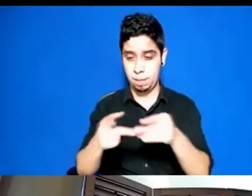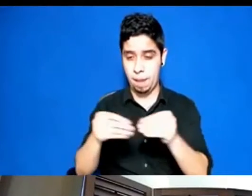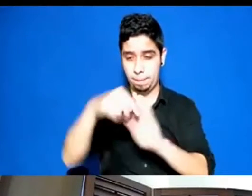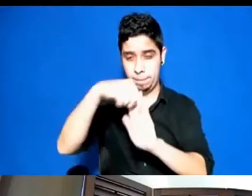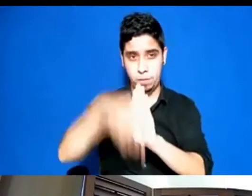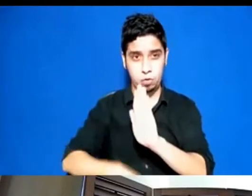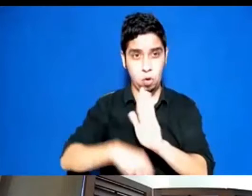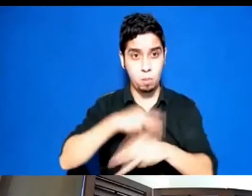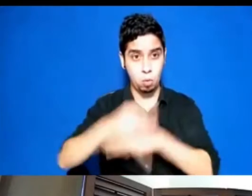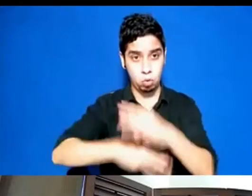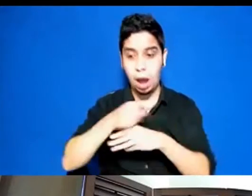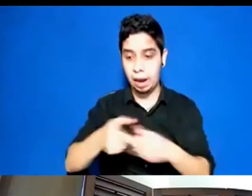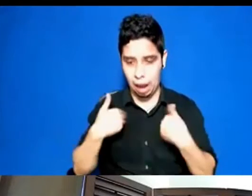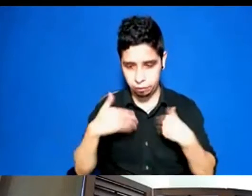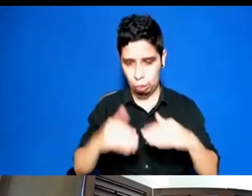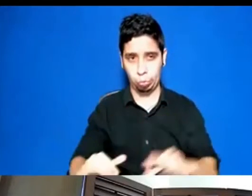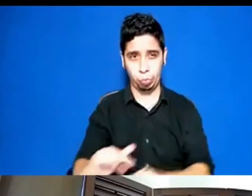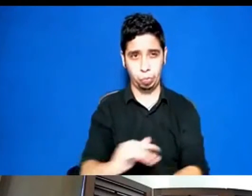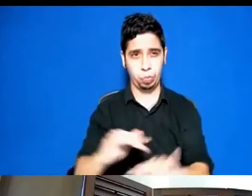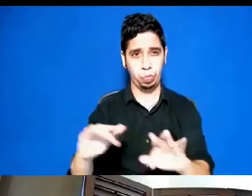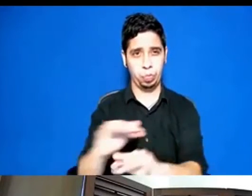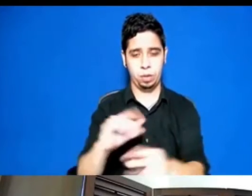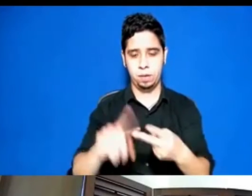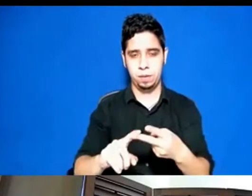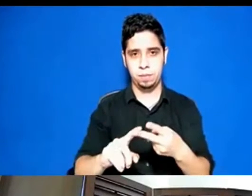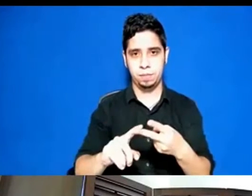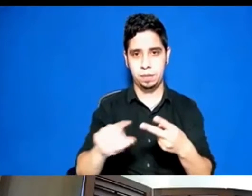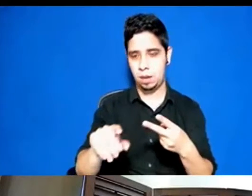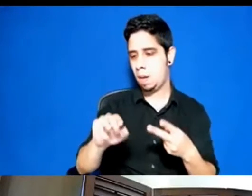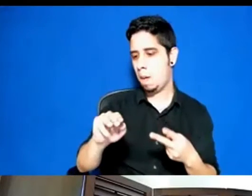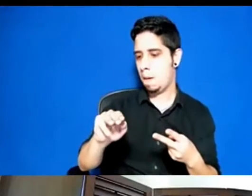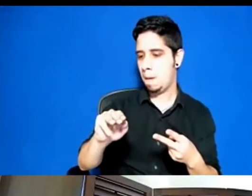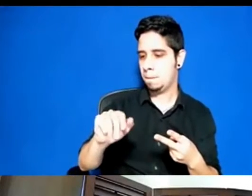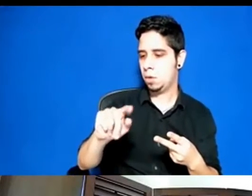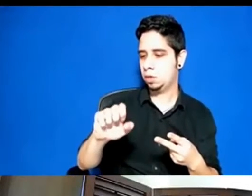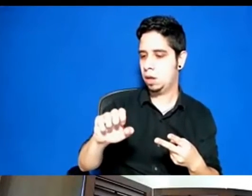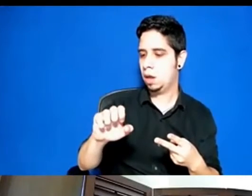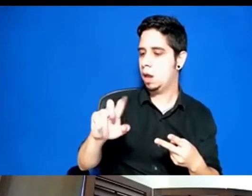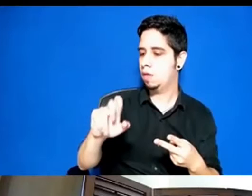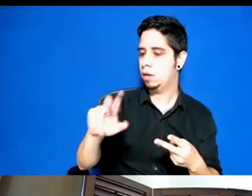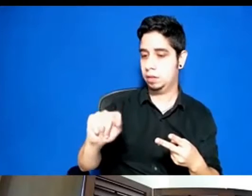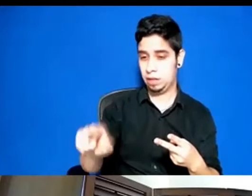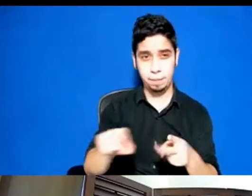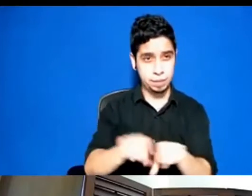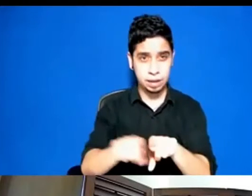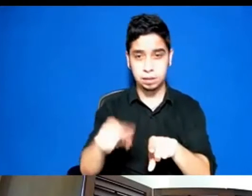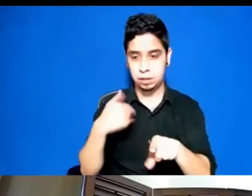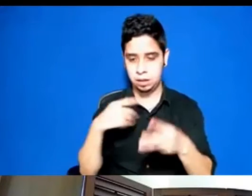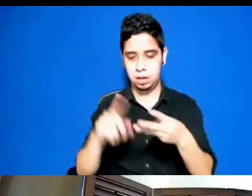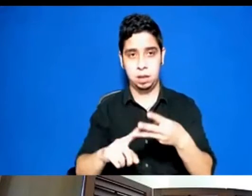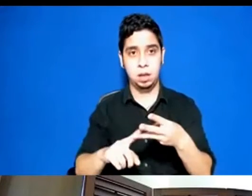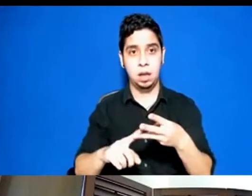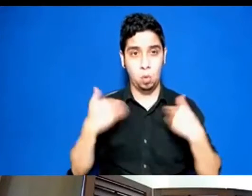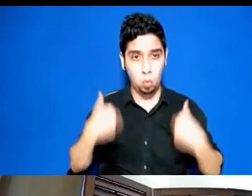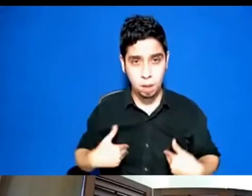hay microplástico. En el tope de Mount Everest también hay microplástico. En nuestro cuerpo, en el agua, aunque uno